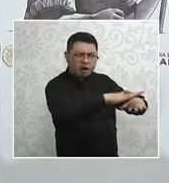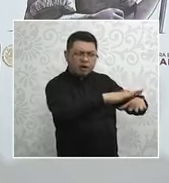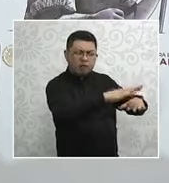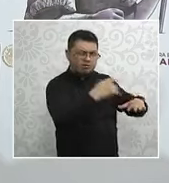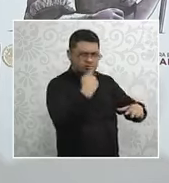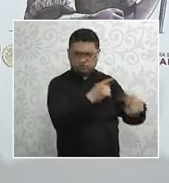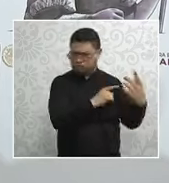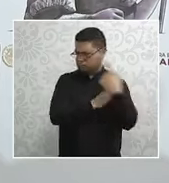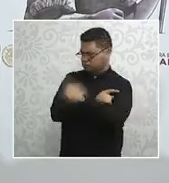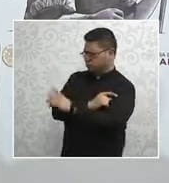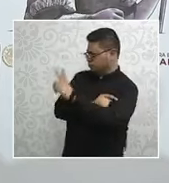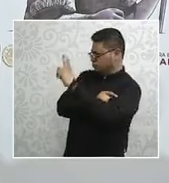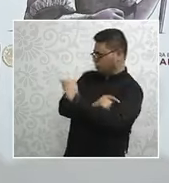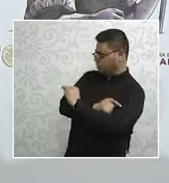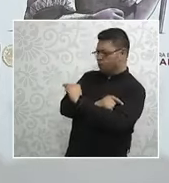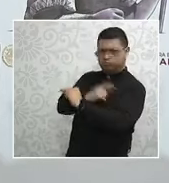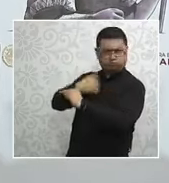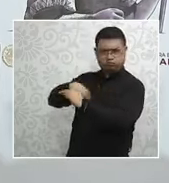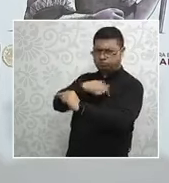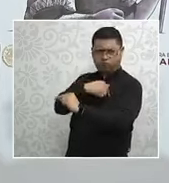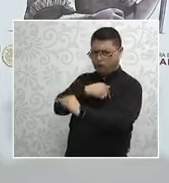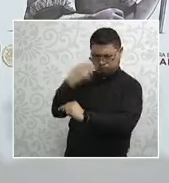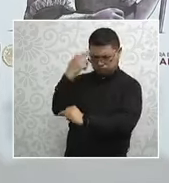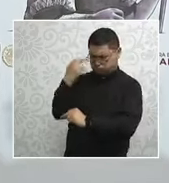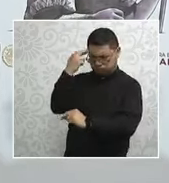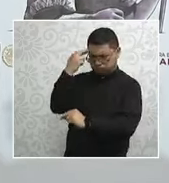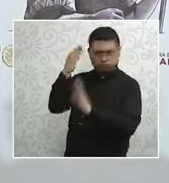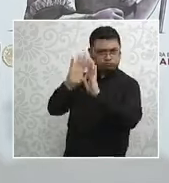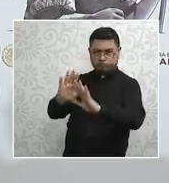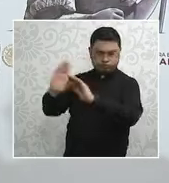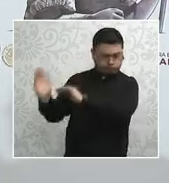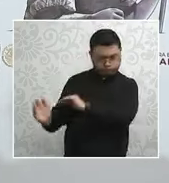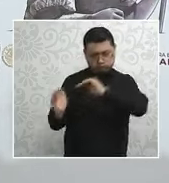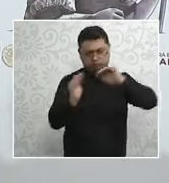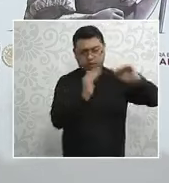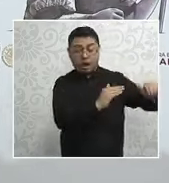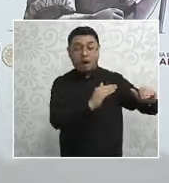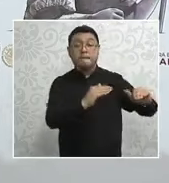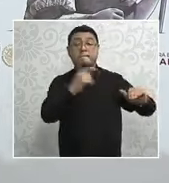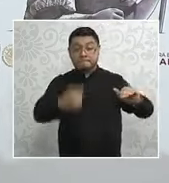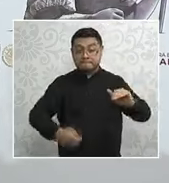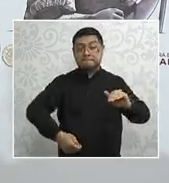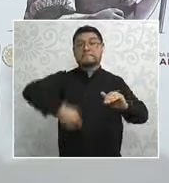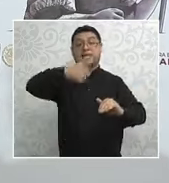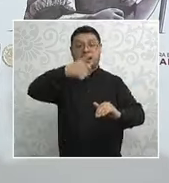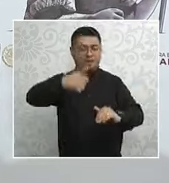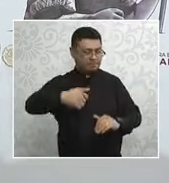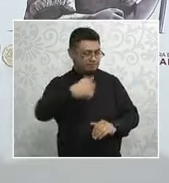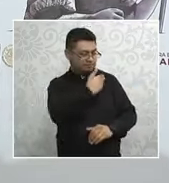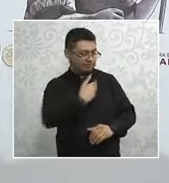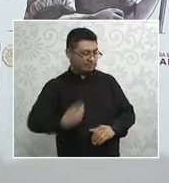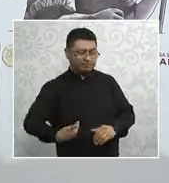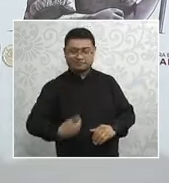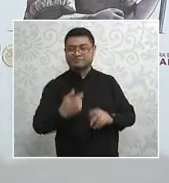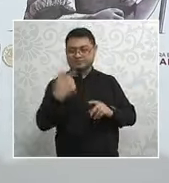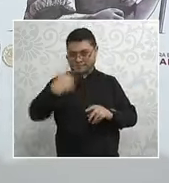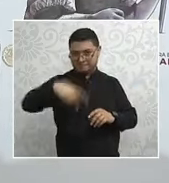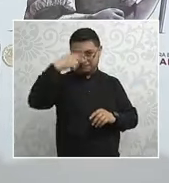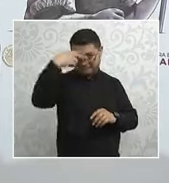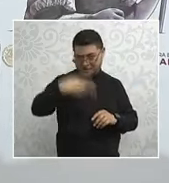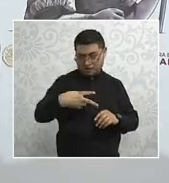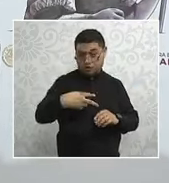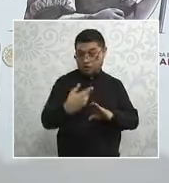una monarquía y llegó Guadalupe Victoria como el primer presidente de México hace 200